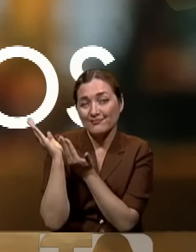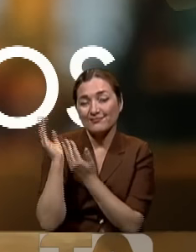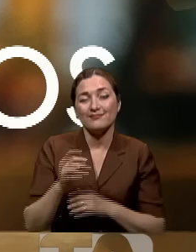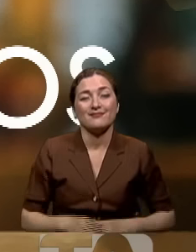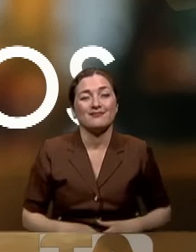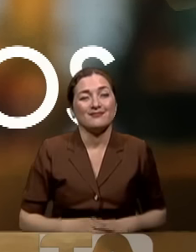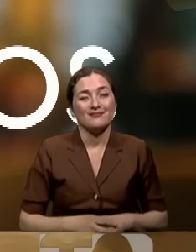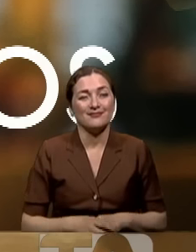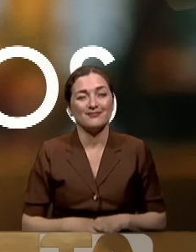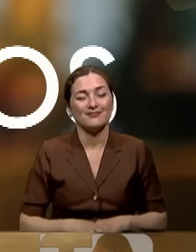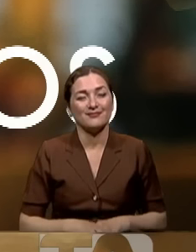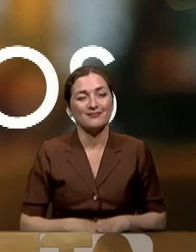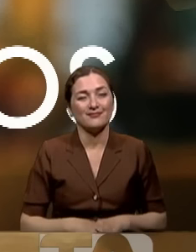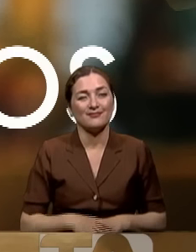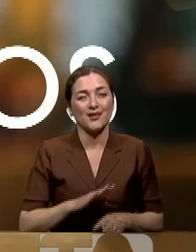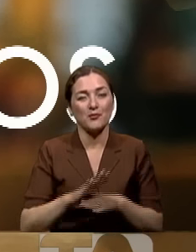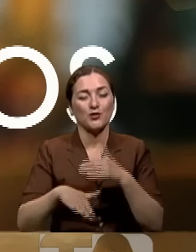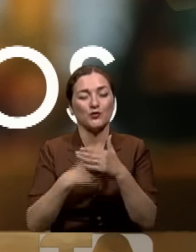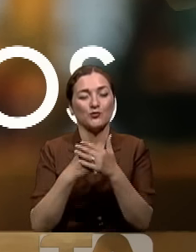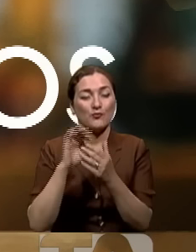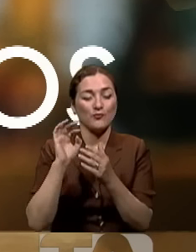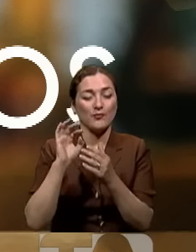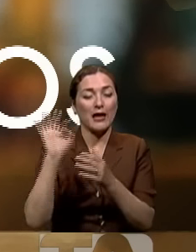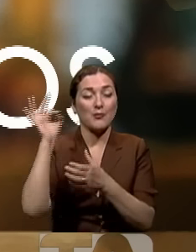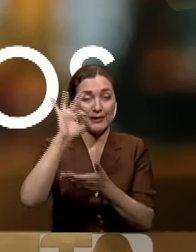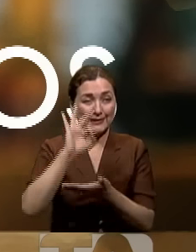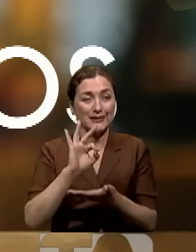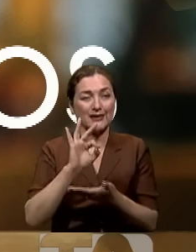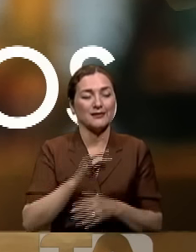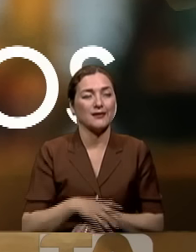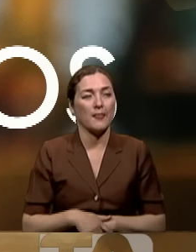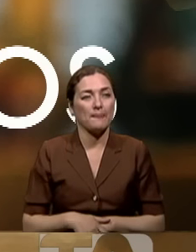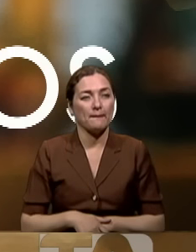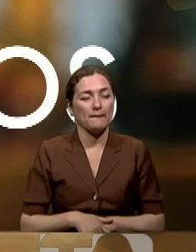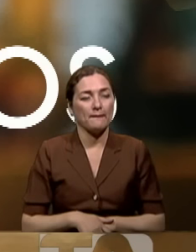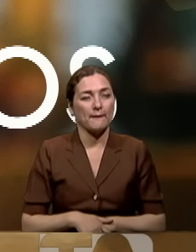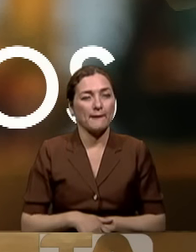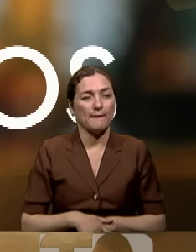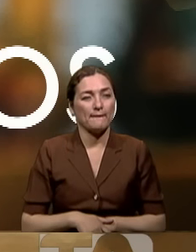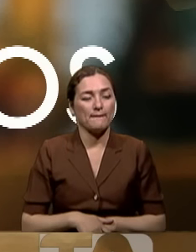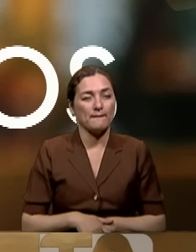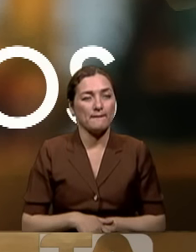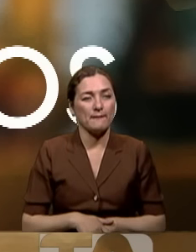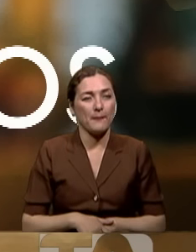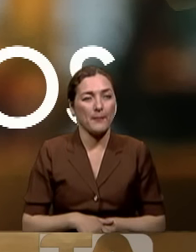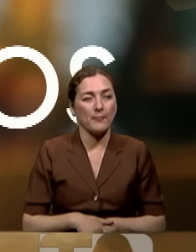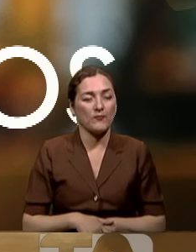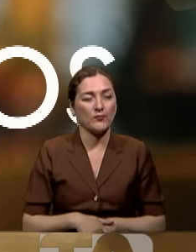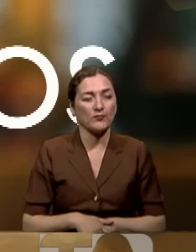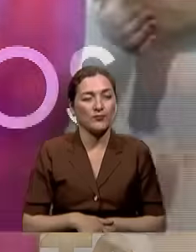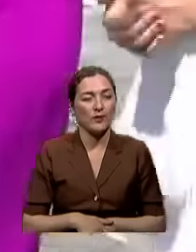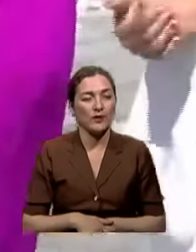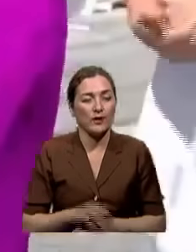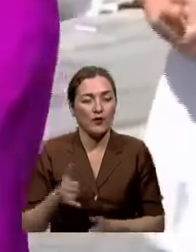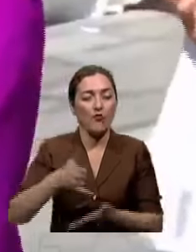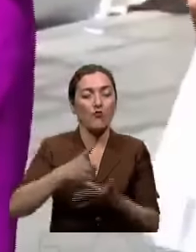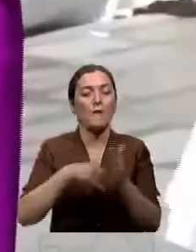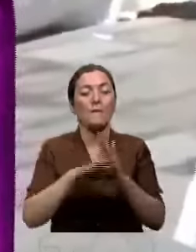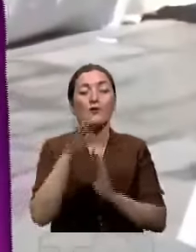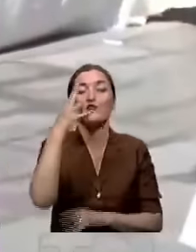3.104 votos. Invitamos también a los representantes de Podium Sport para que realicen la entrega de este trofeo de la